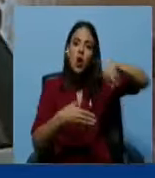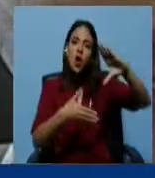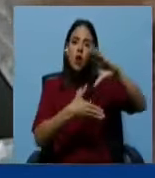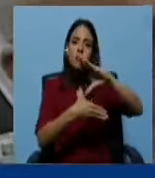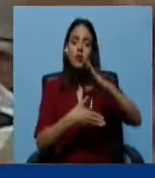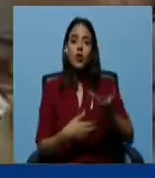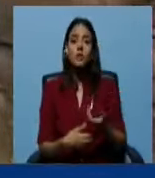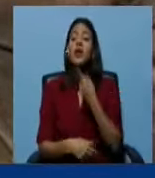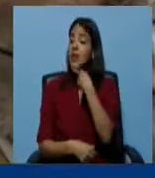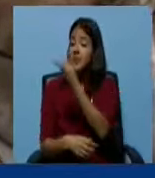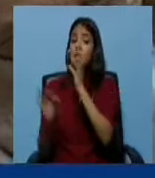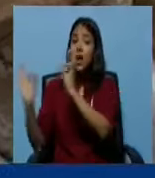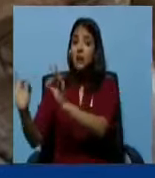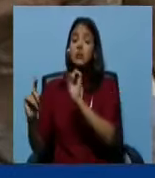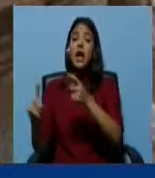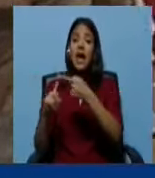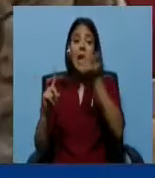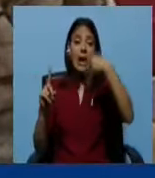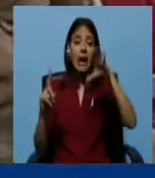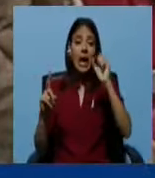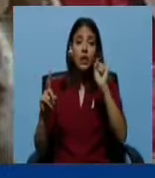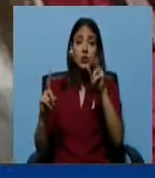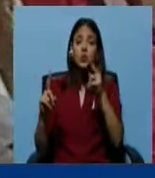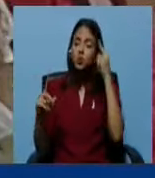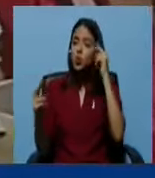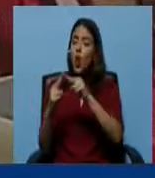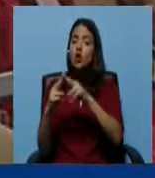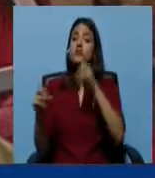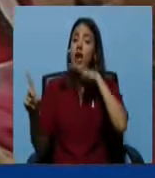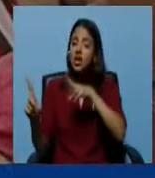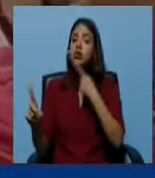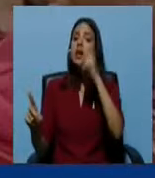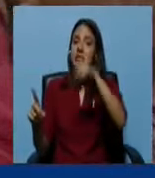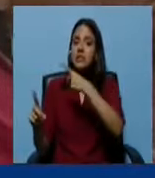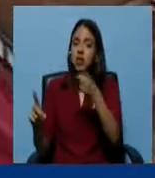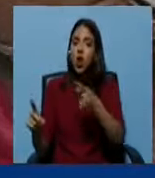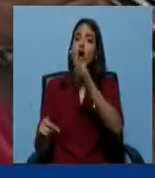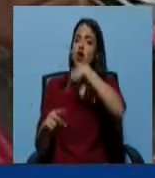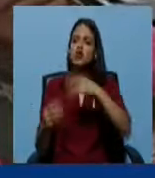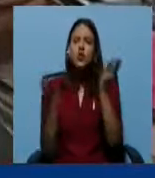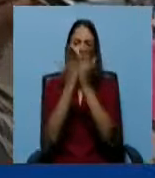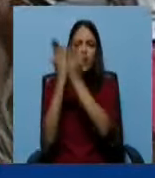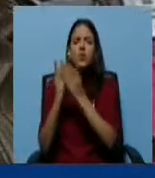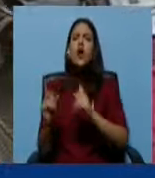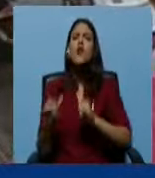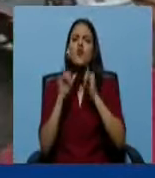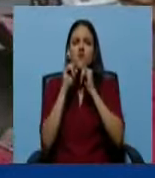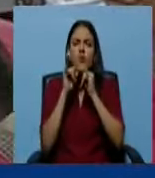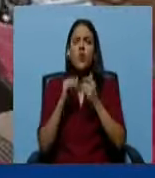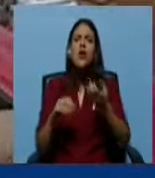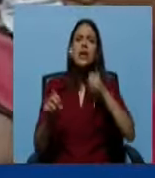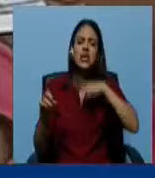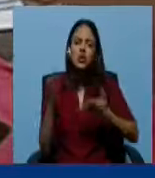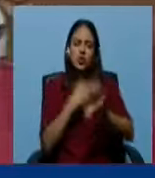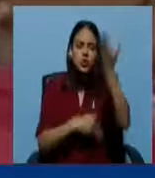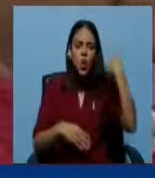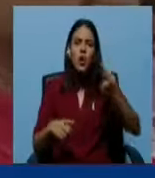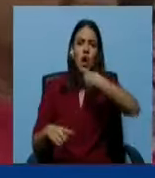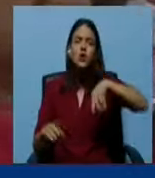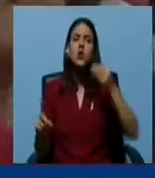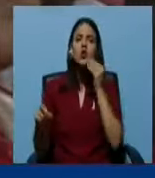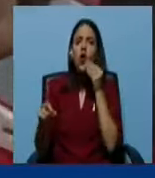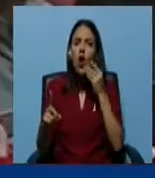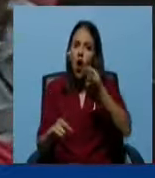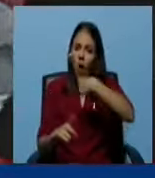Dígalo ahí, Jesús Martínez. ¿Ah? Esto bastante lo estudiamos cuando éramos bien muchachos, militantes de la Liga